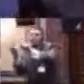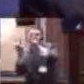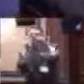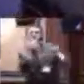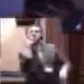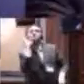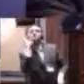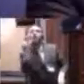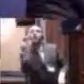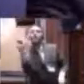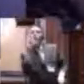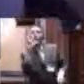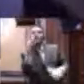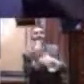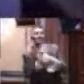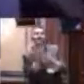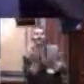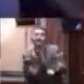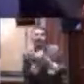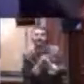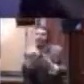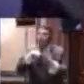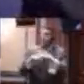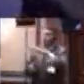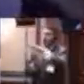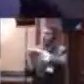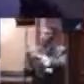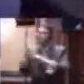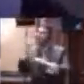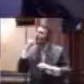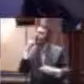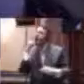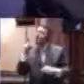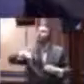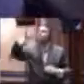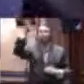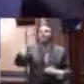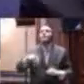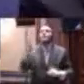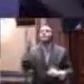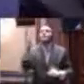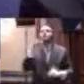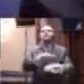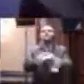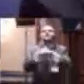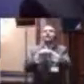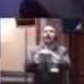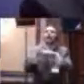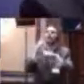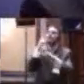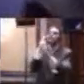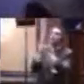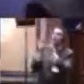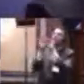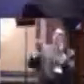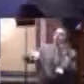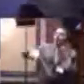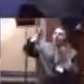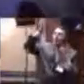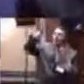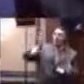radio son grabadas 24 horas del día, todos los días del